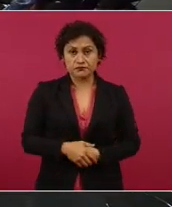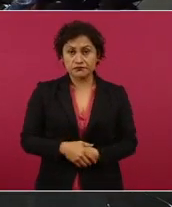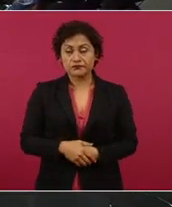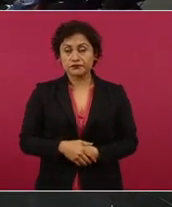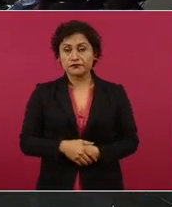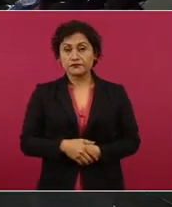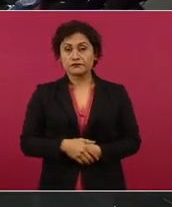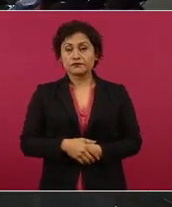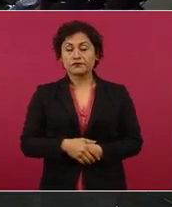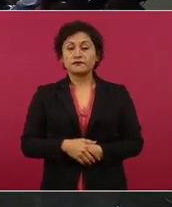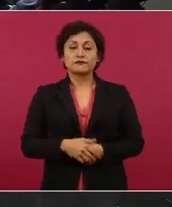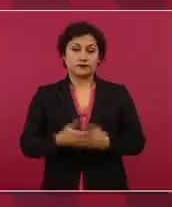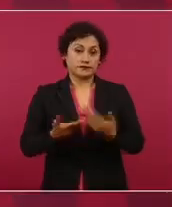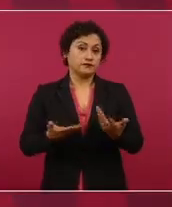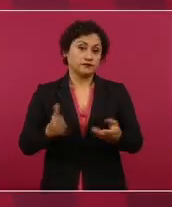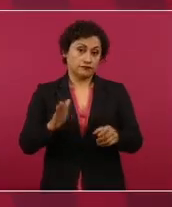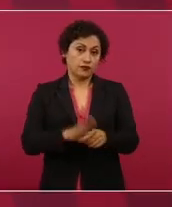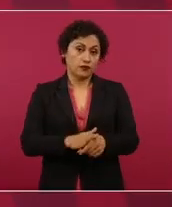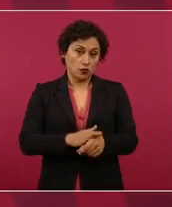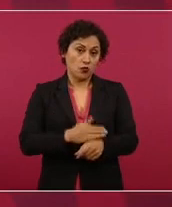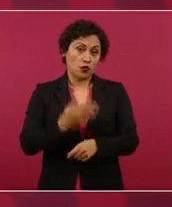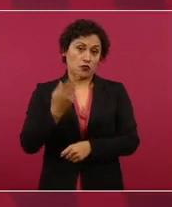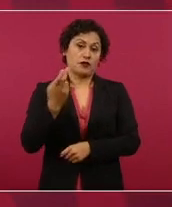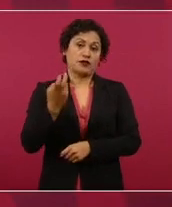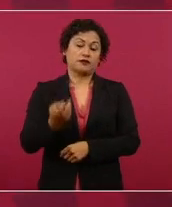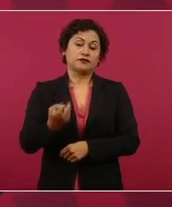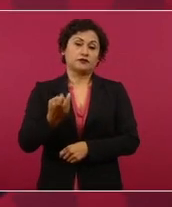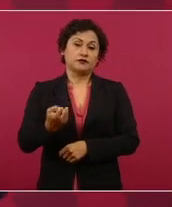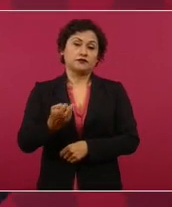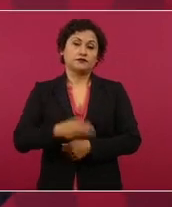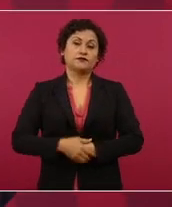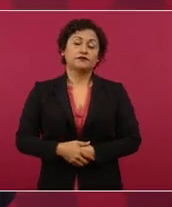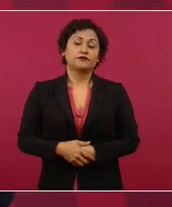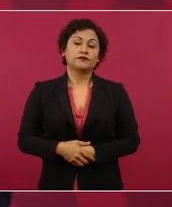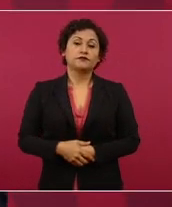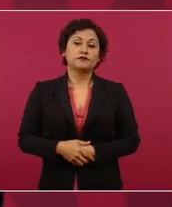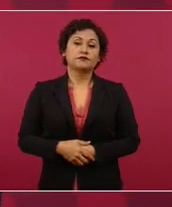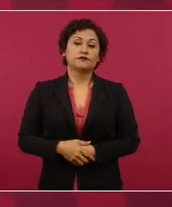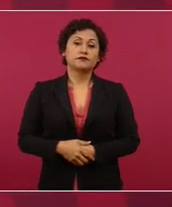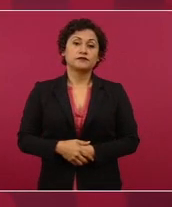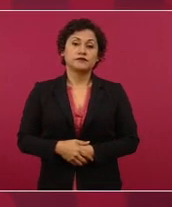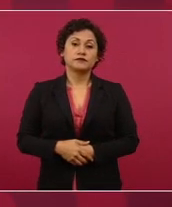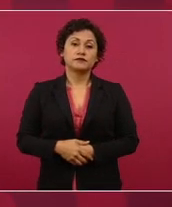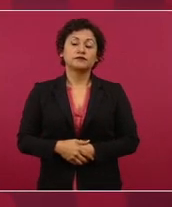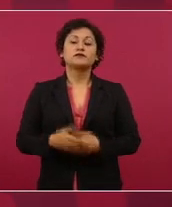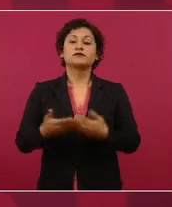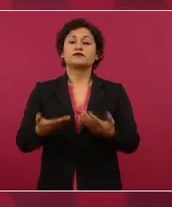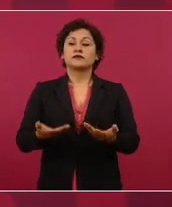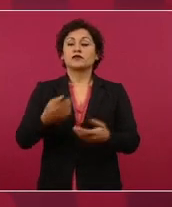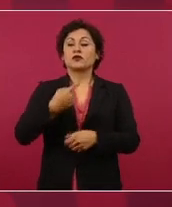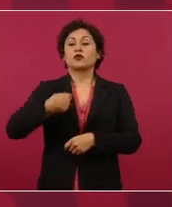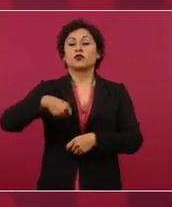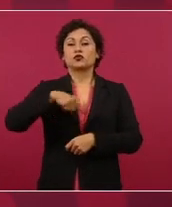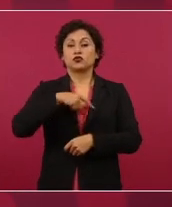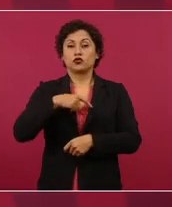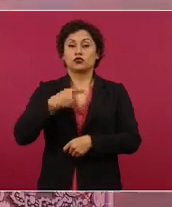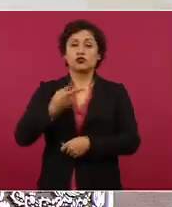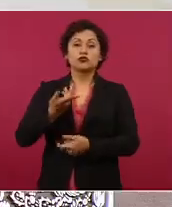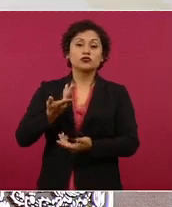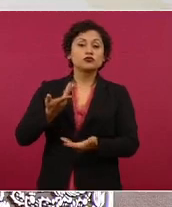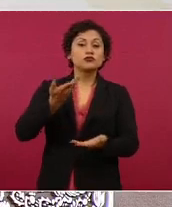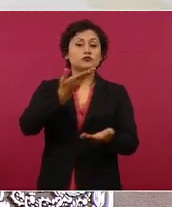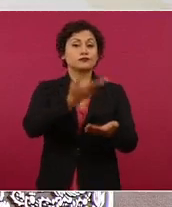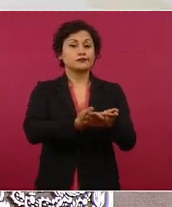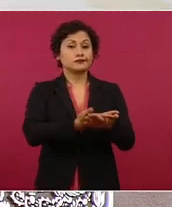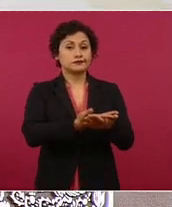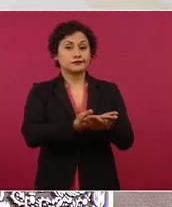Es por lo mismo, y de ahí que estemos planteando